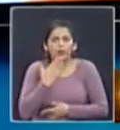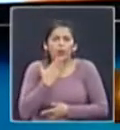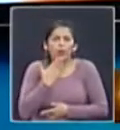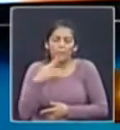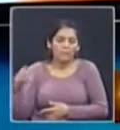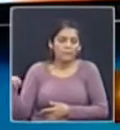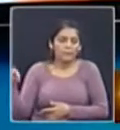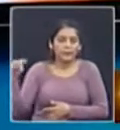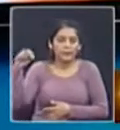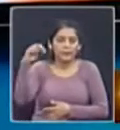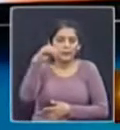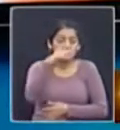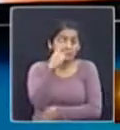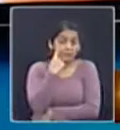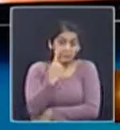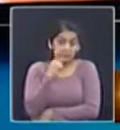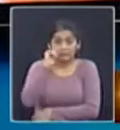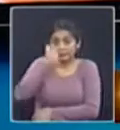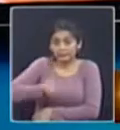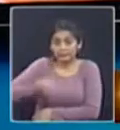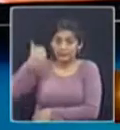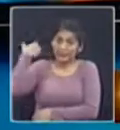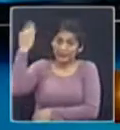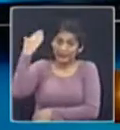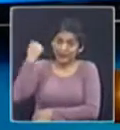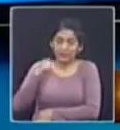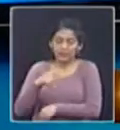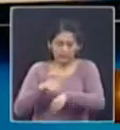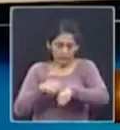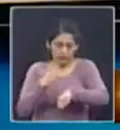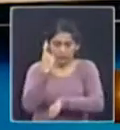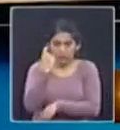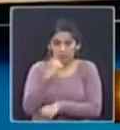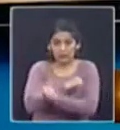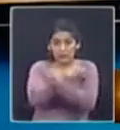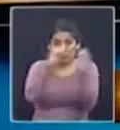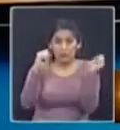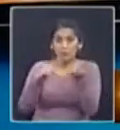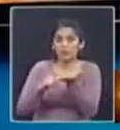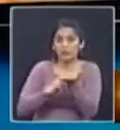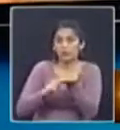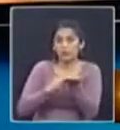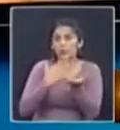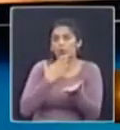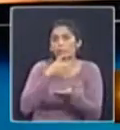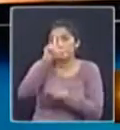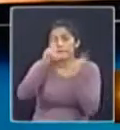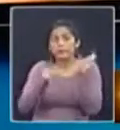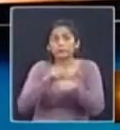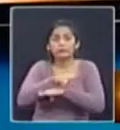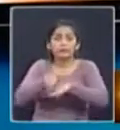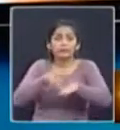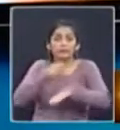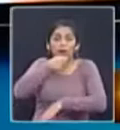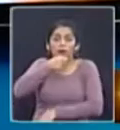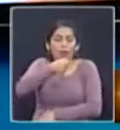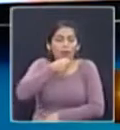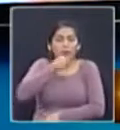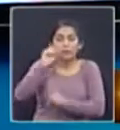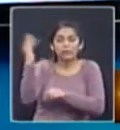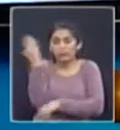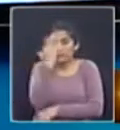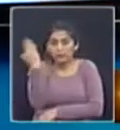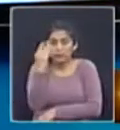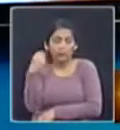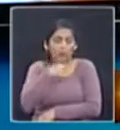ya en la ciudad y va a poder dar a conocer en una rueda de prensa que tenemos a las 11 de la mañana algunos detalles de esos temas en cuanto a